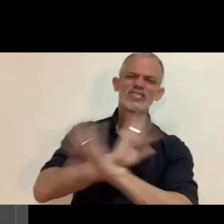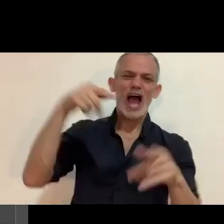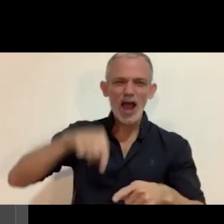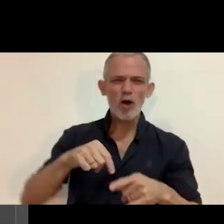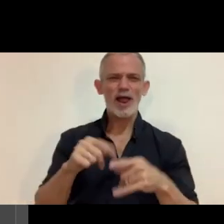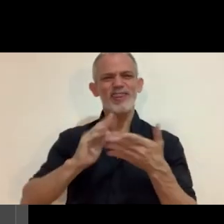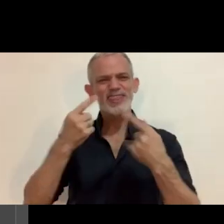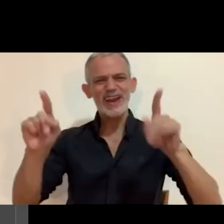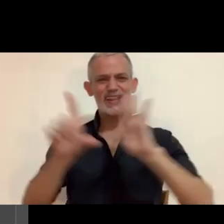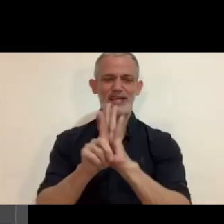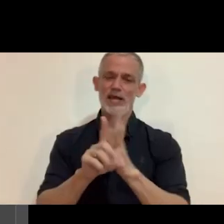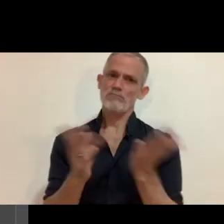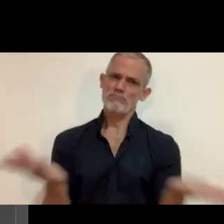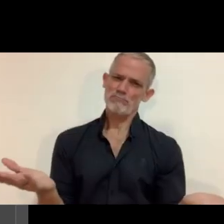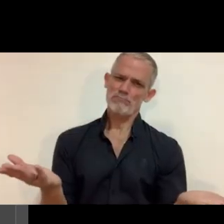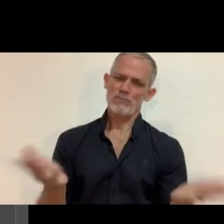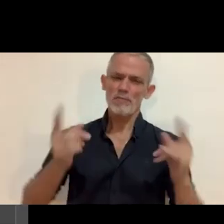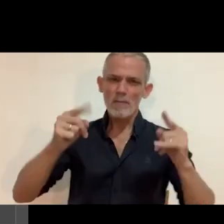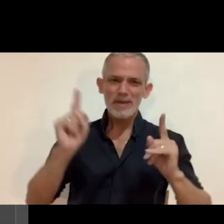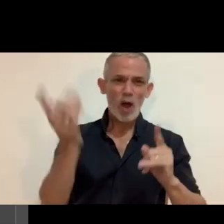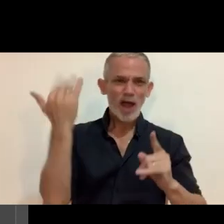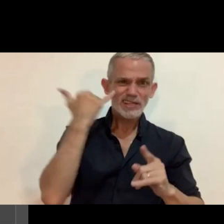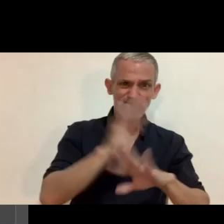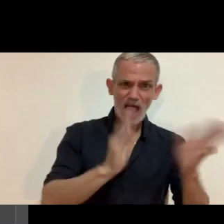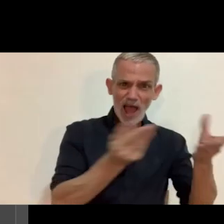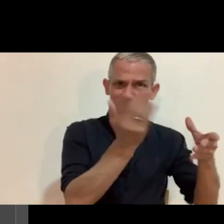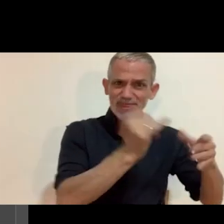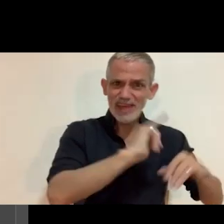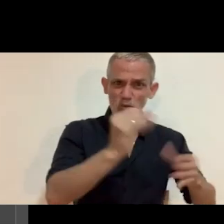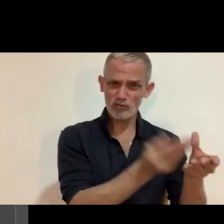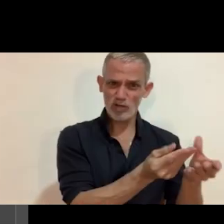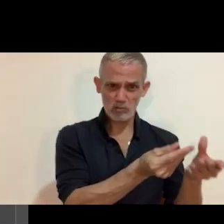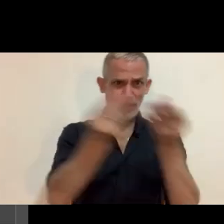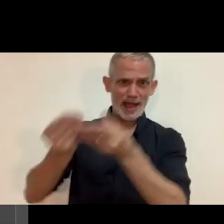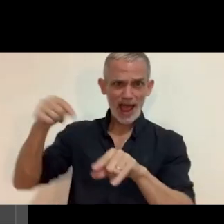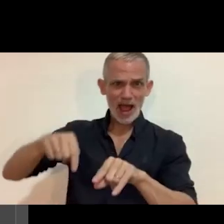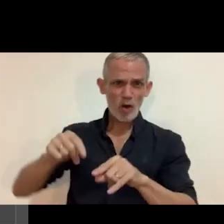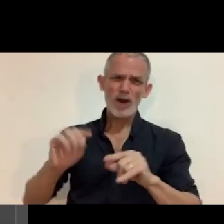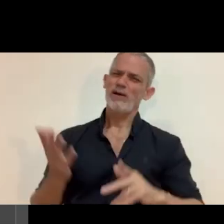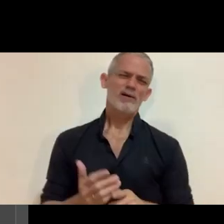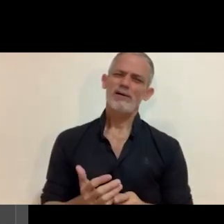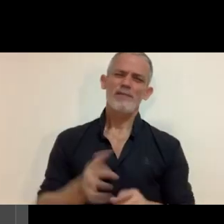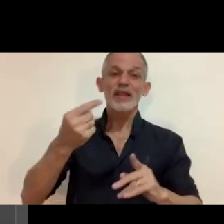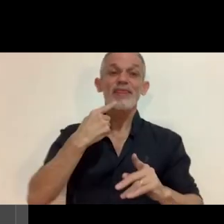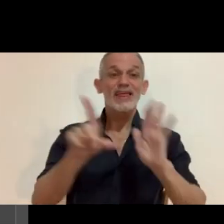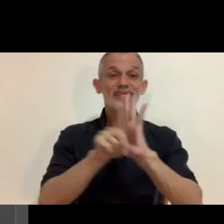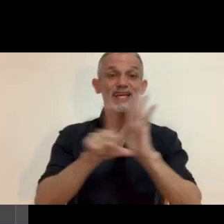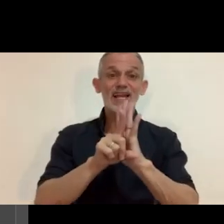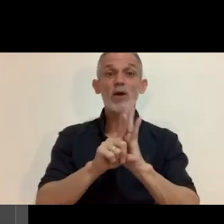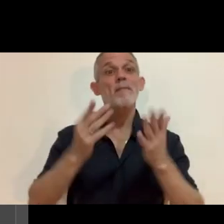hoy, traerla al presente. Y acá lo que pretenden aplicar es el principio de ley penal más